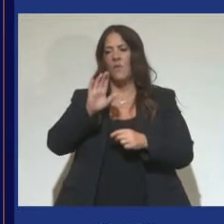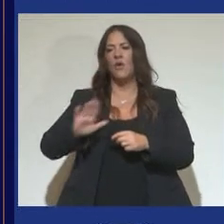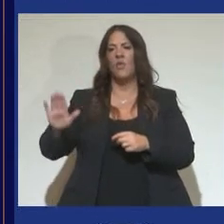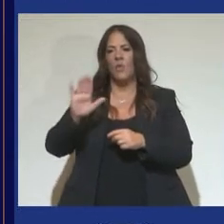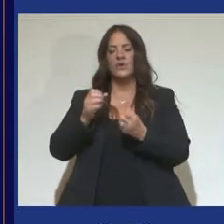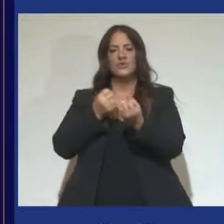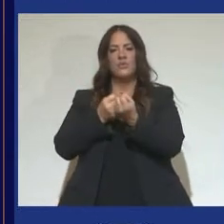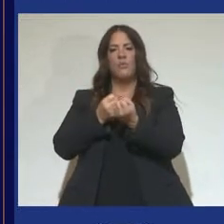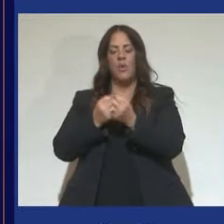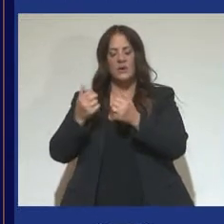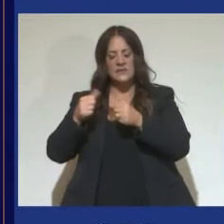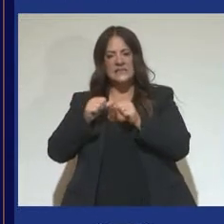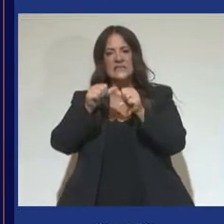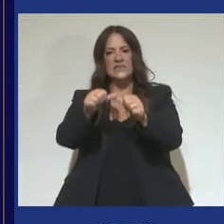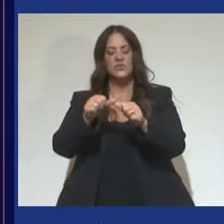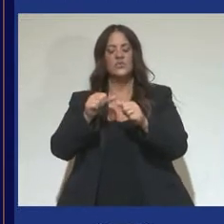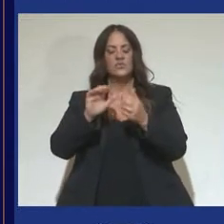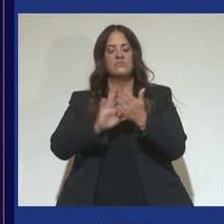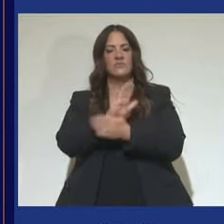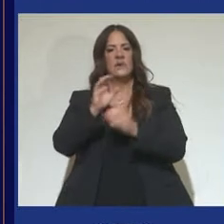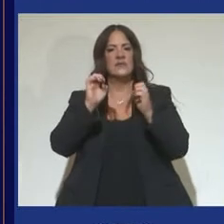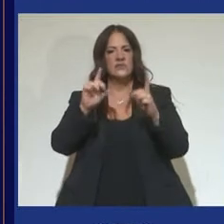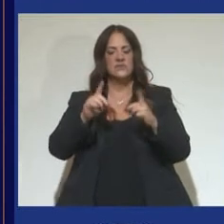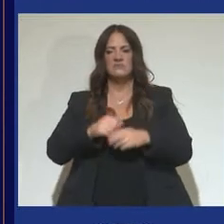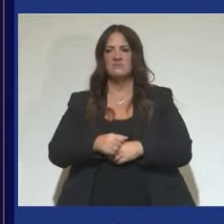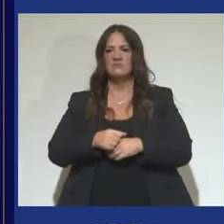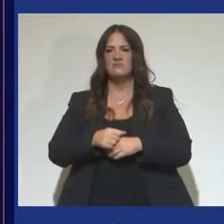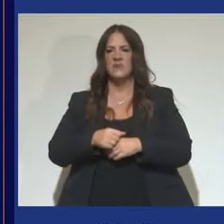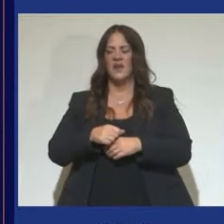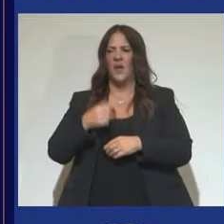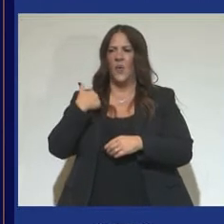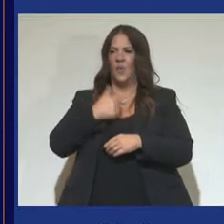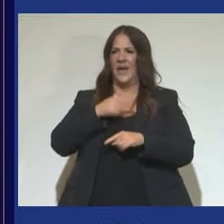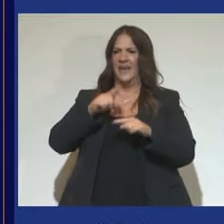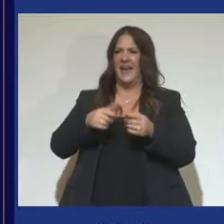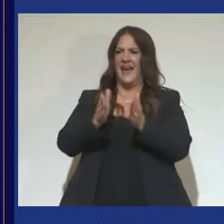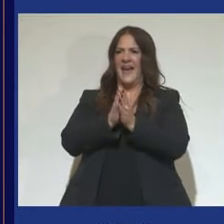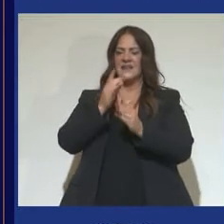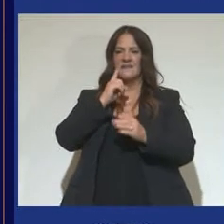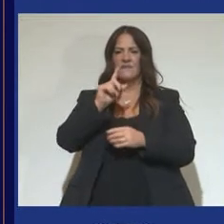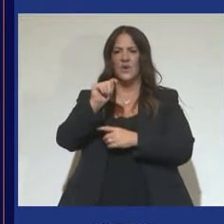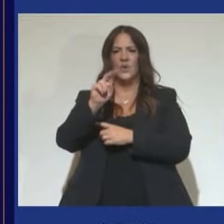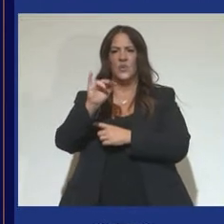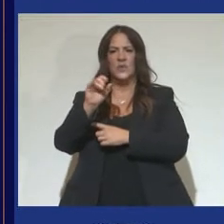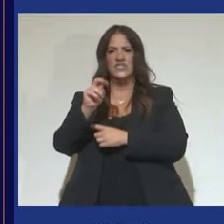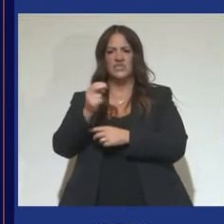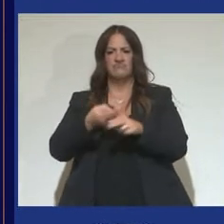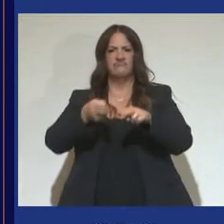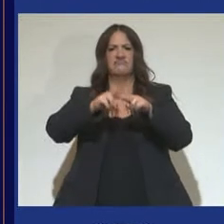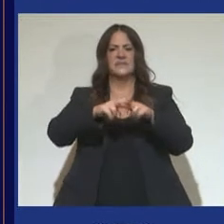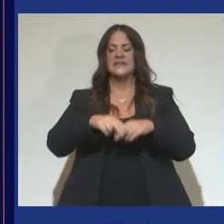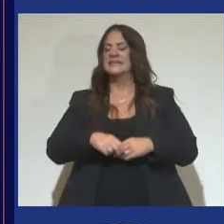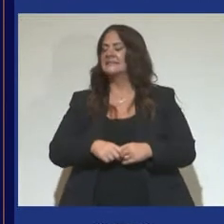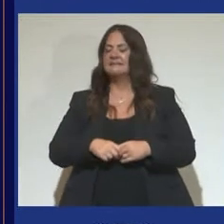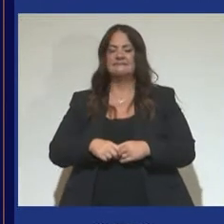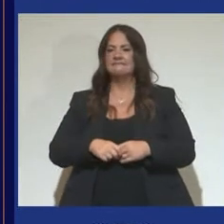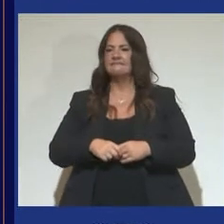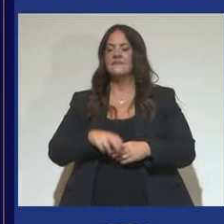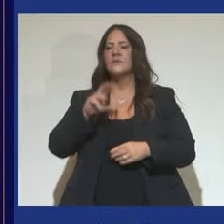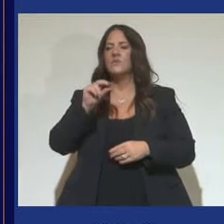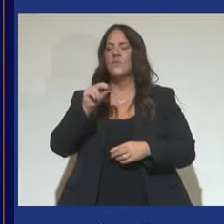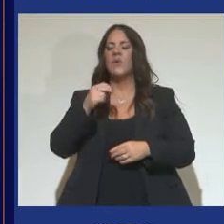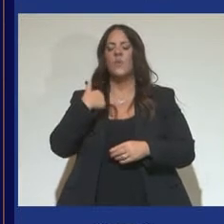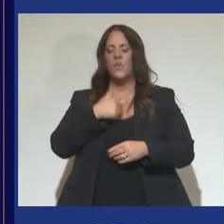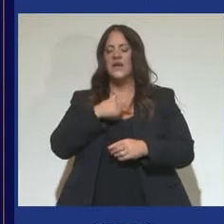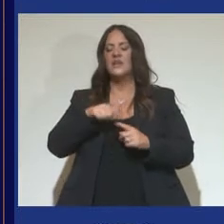tenemos que darles apoyo adicional no creemos que es el momento de aumentar las matrículas que tenemos que invertir más